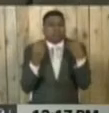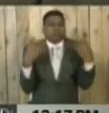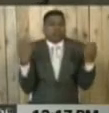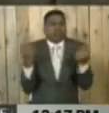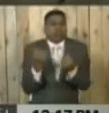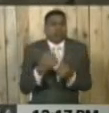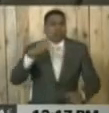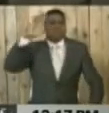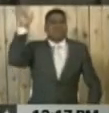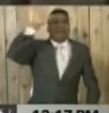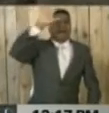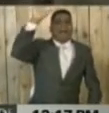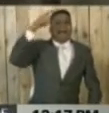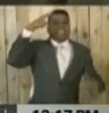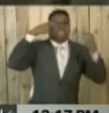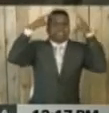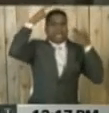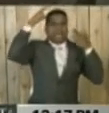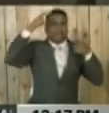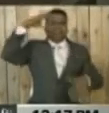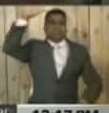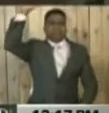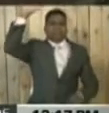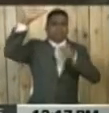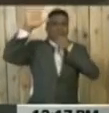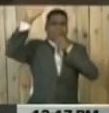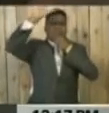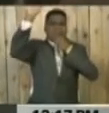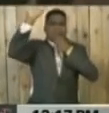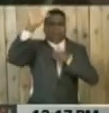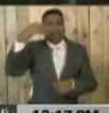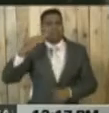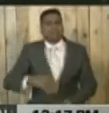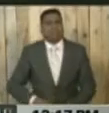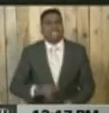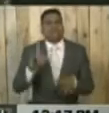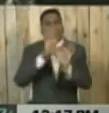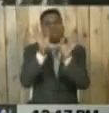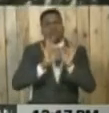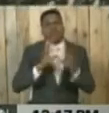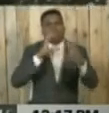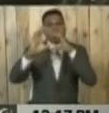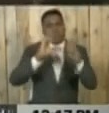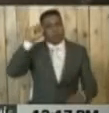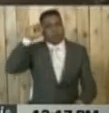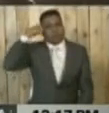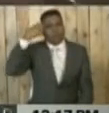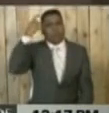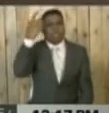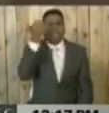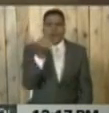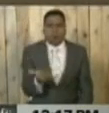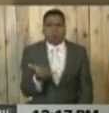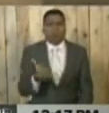recordamos su memoria en función de lo que Chávez dejó en materia de telecomunicaciones. Nosotros queremos recordar el día de hoy